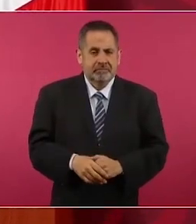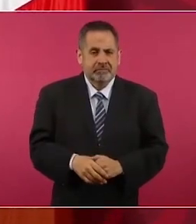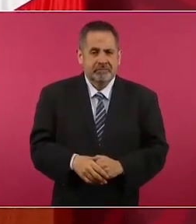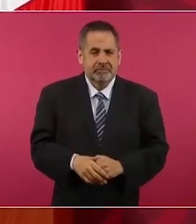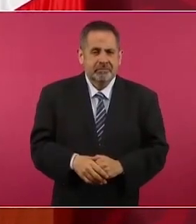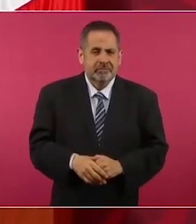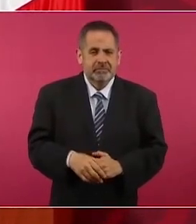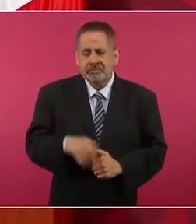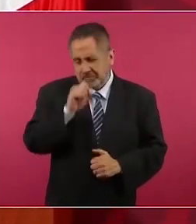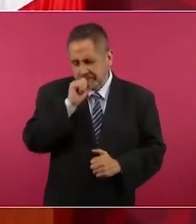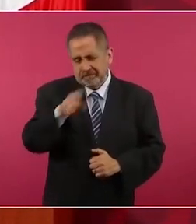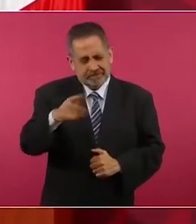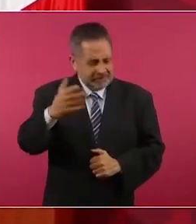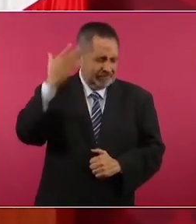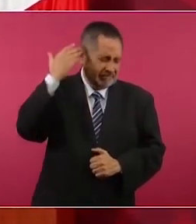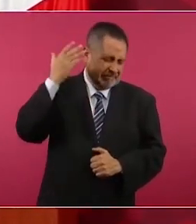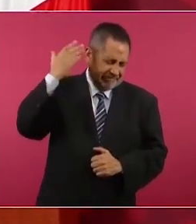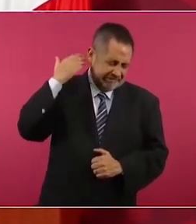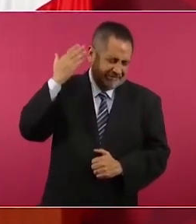Y así estábamos.